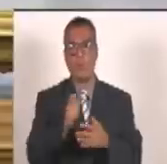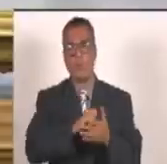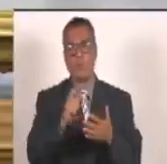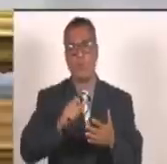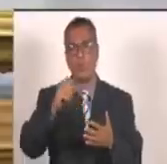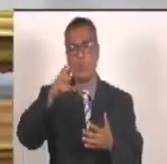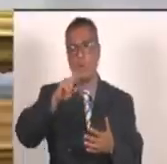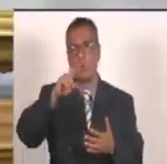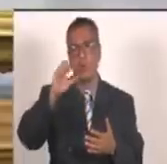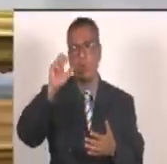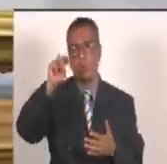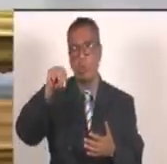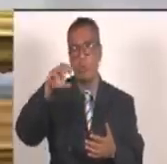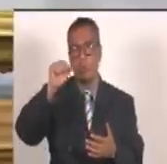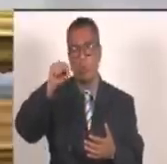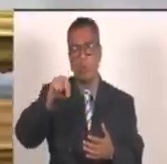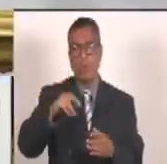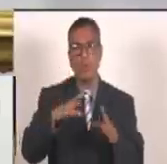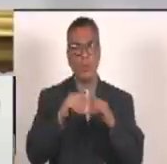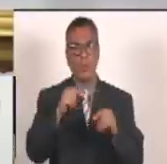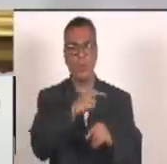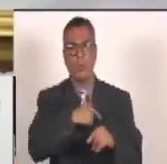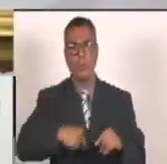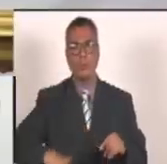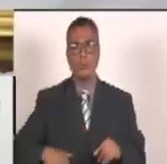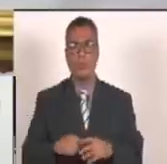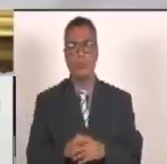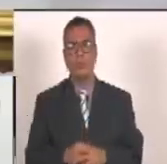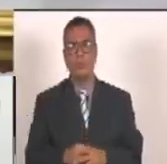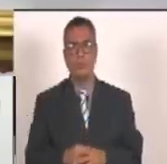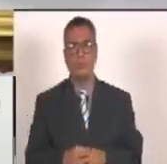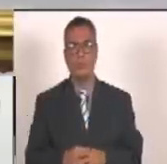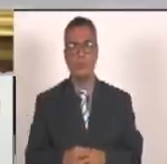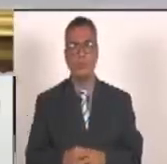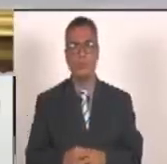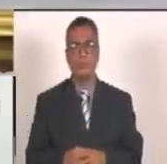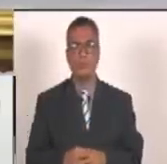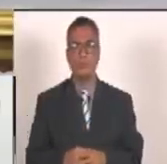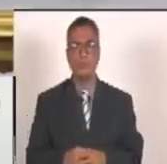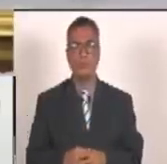dramaturgo Román Chalbó. Es todo, ciudadano presidente.